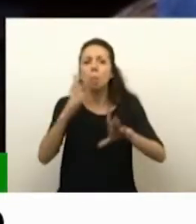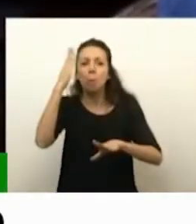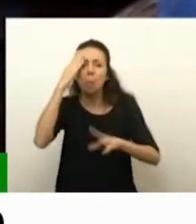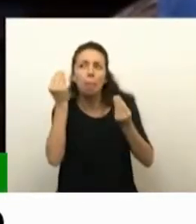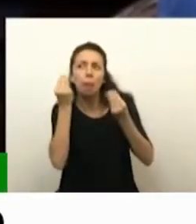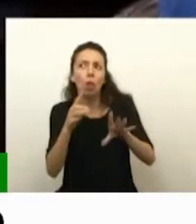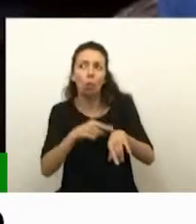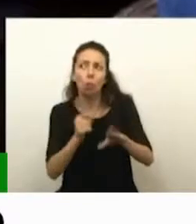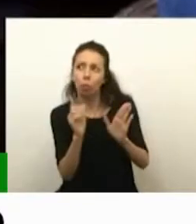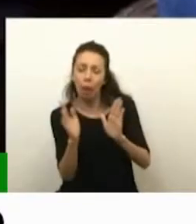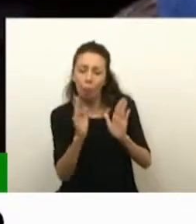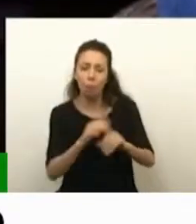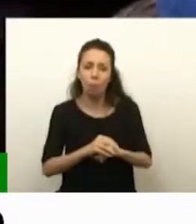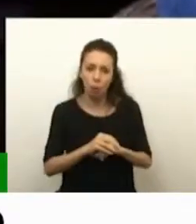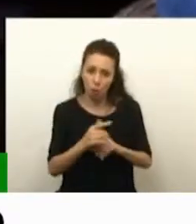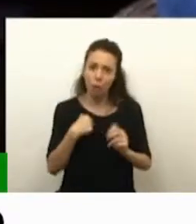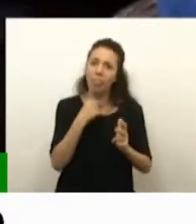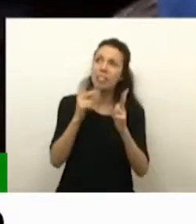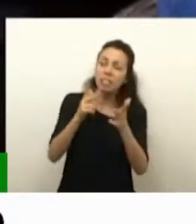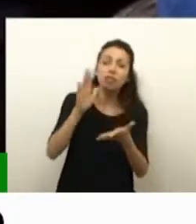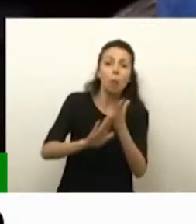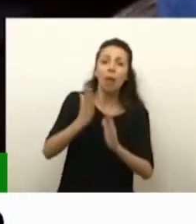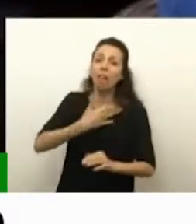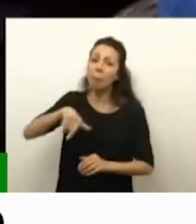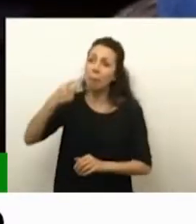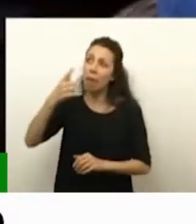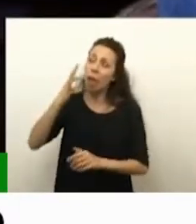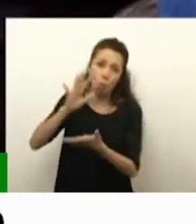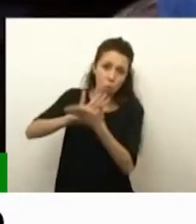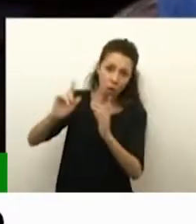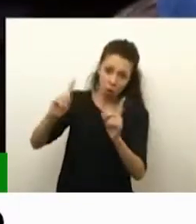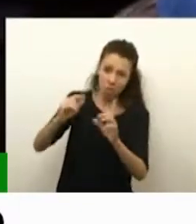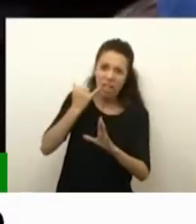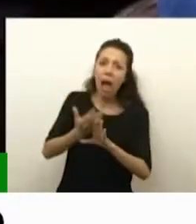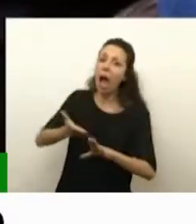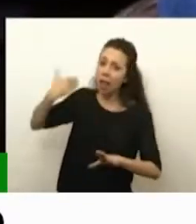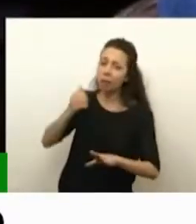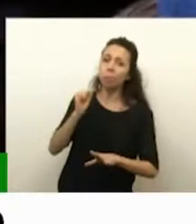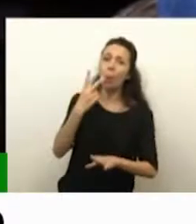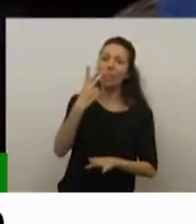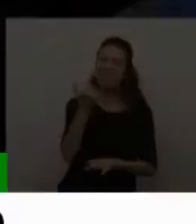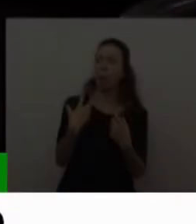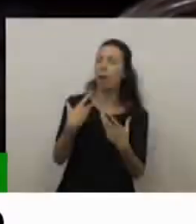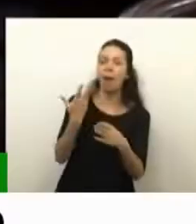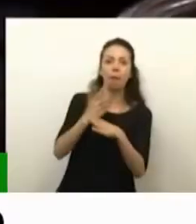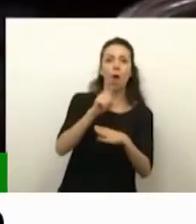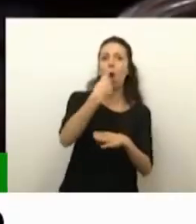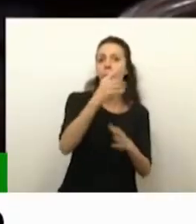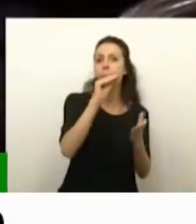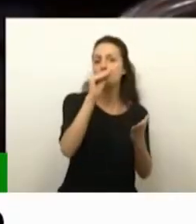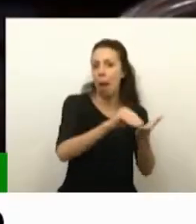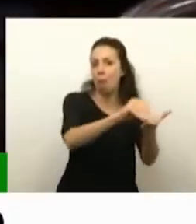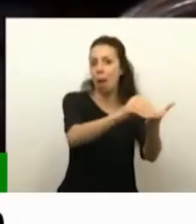de la Argentina con el Fondo Monetario Internacional no es nueva. Se suscribieron 26 acuerdos con el organismo multilateral de crédito. Y la